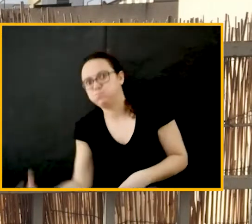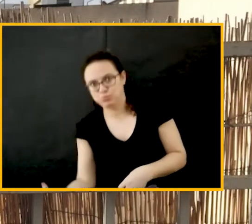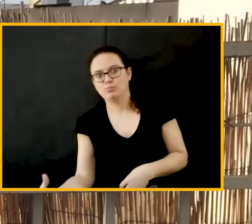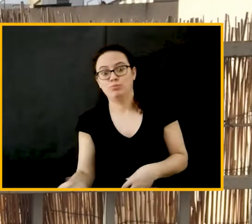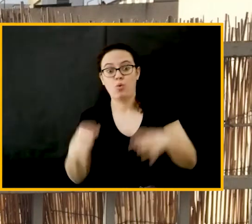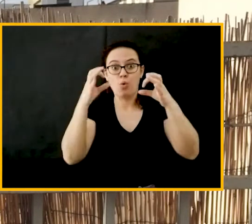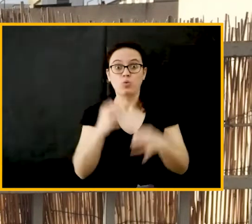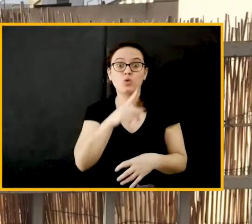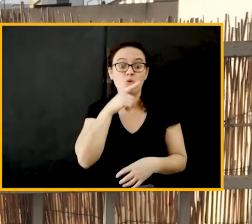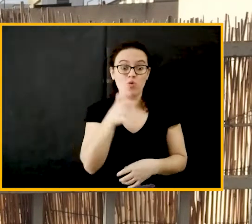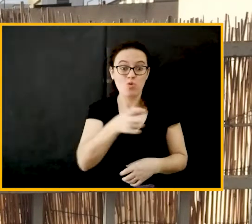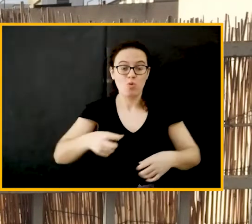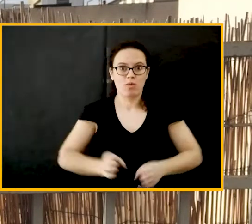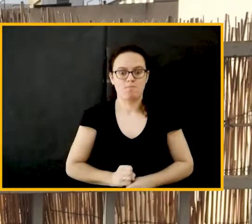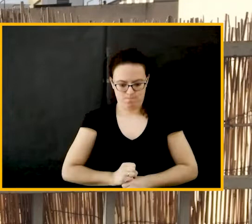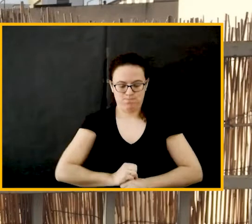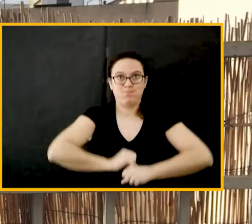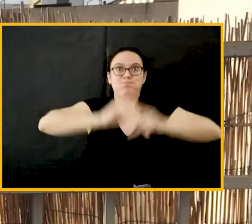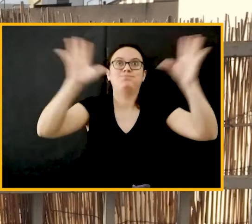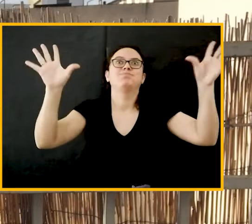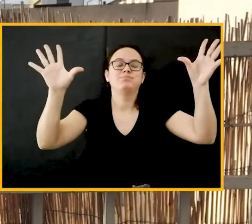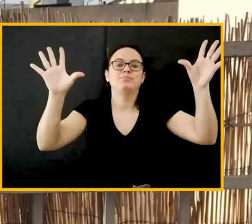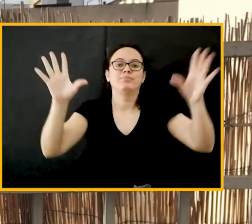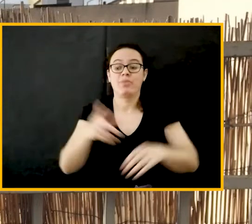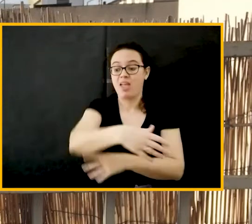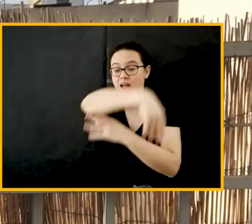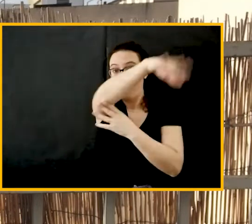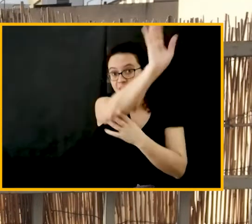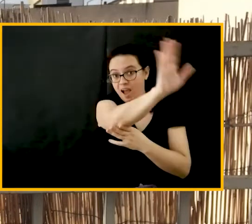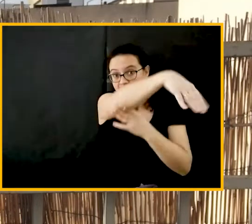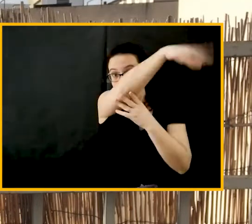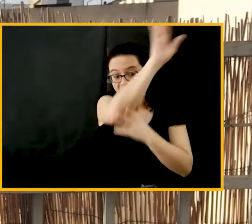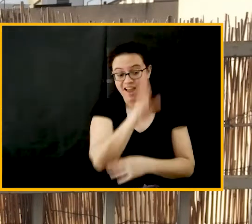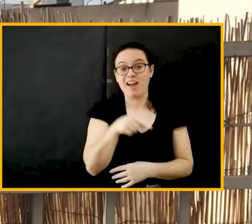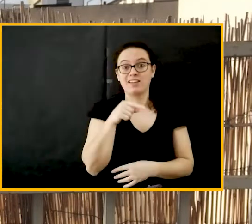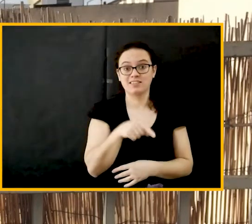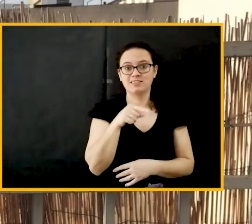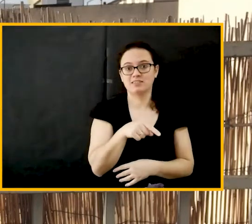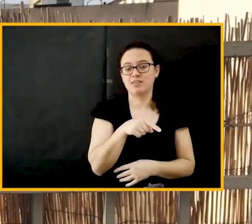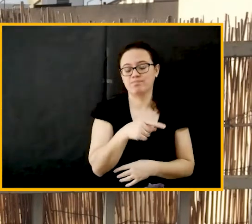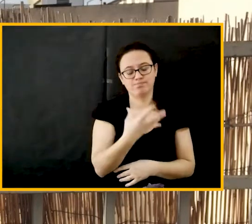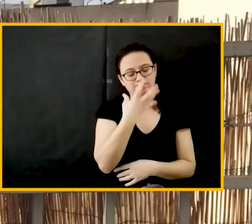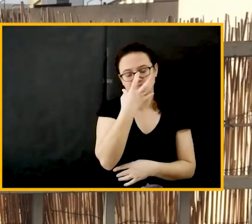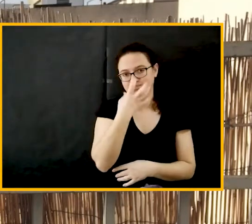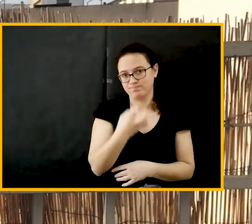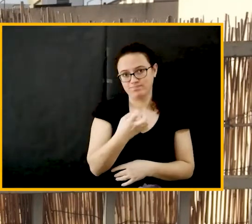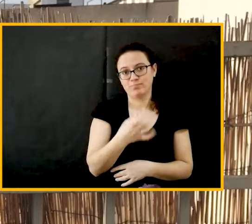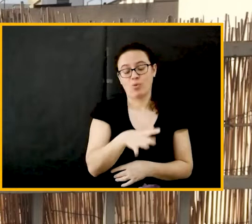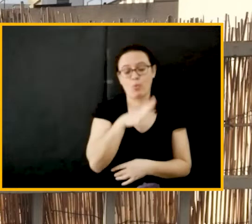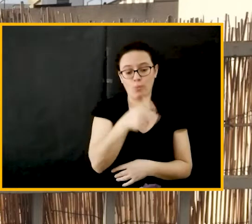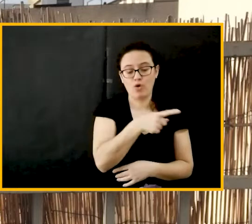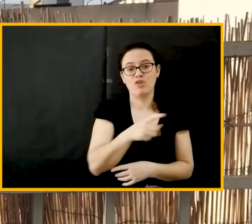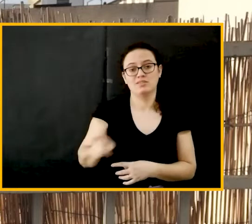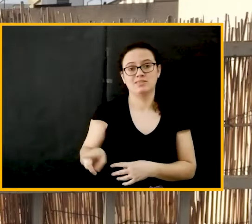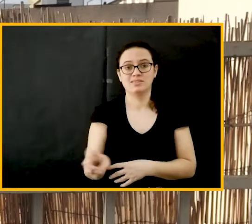aires. Ganesha se quedó muy compungido por el susto de la serpiente al ratón